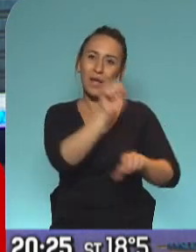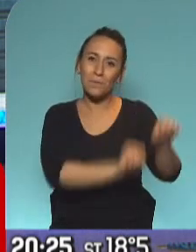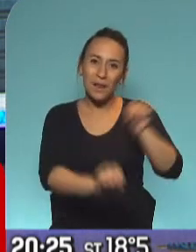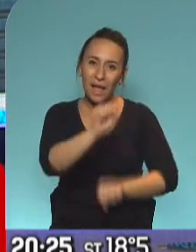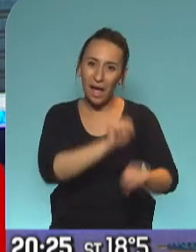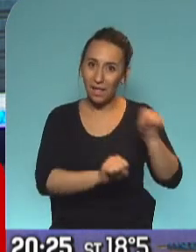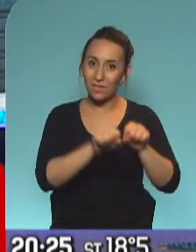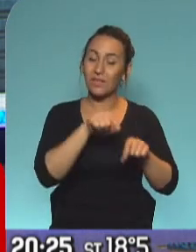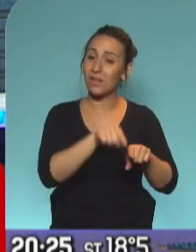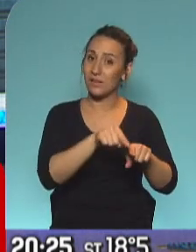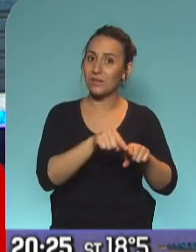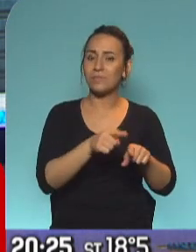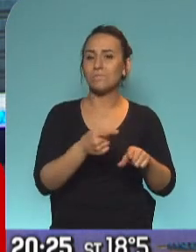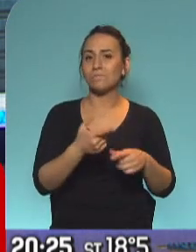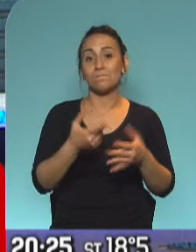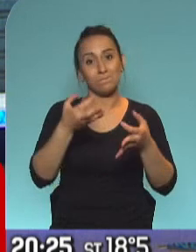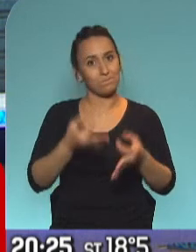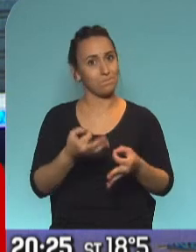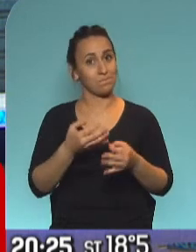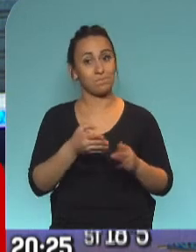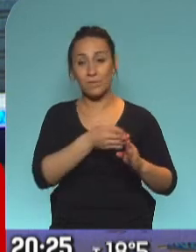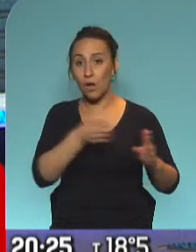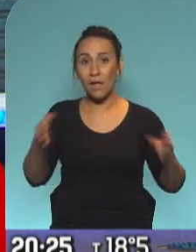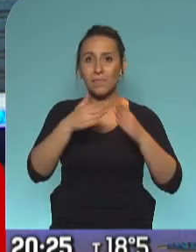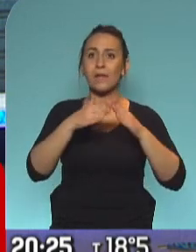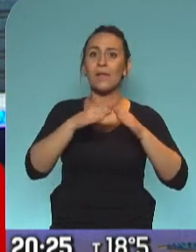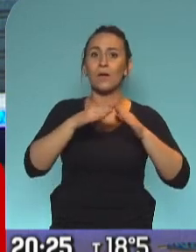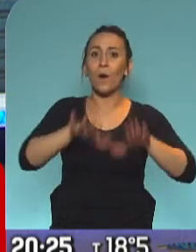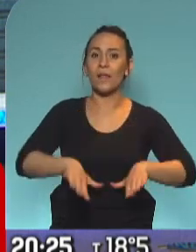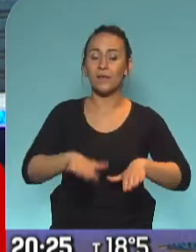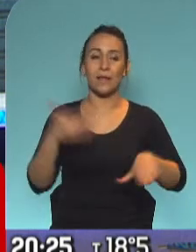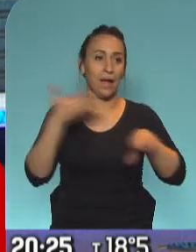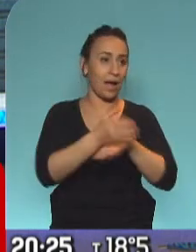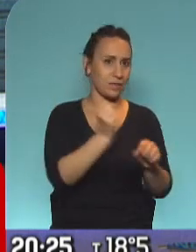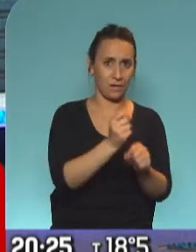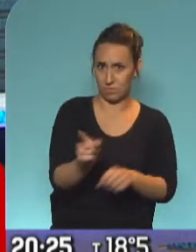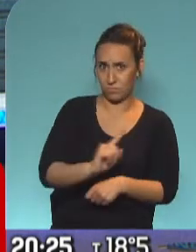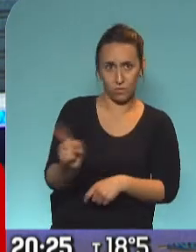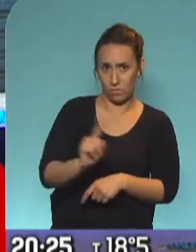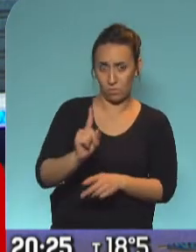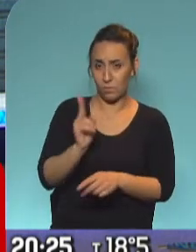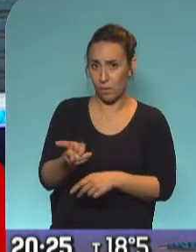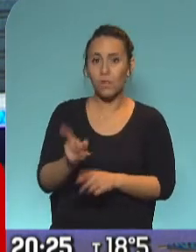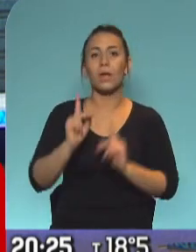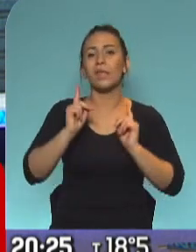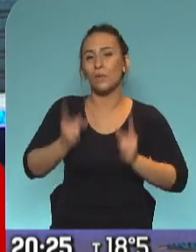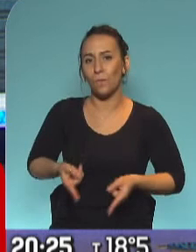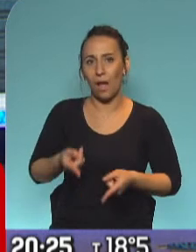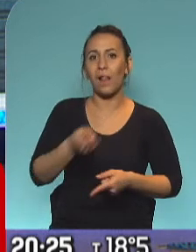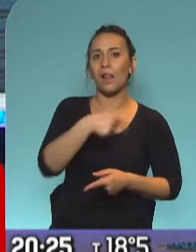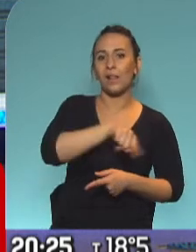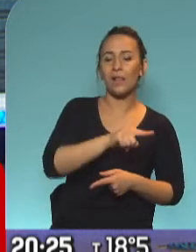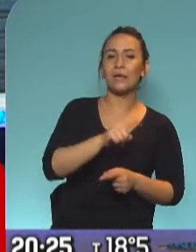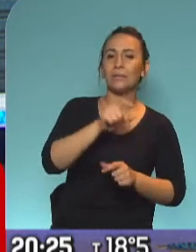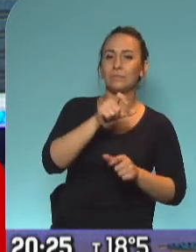casas particulares no tendrían que haber ido a trabajar e igual los empleadores tendrían que haber continuado abonando el salario